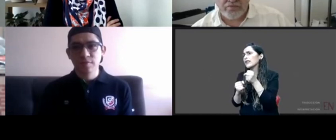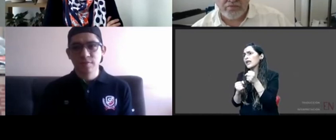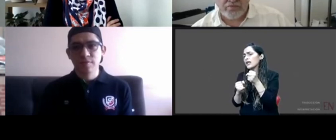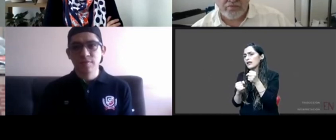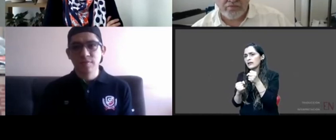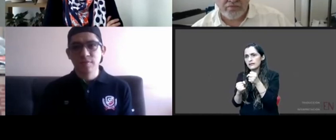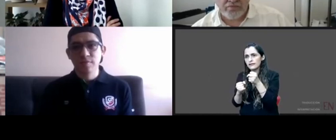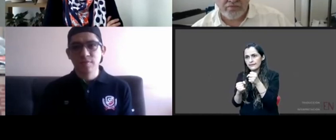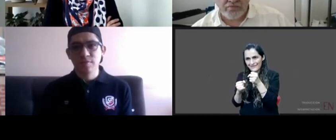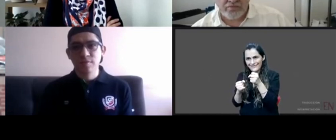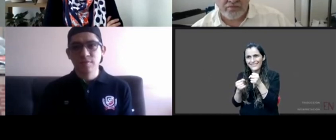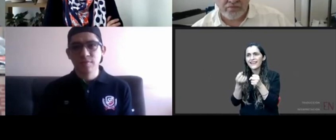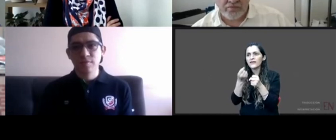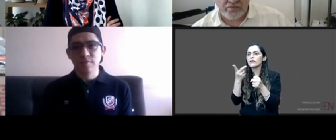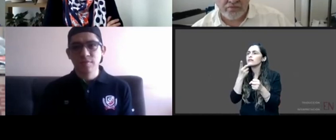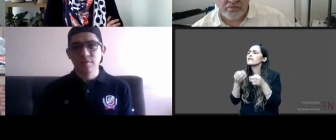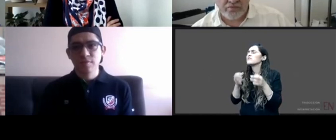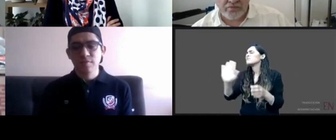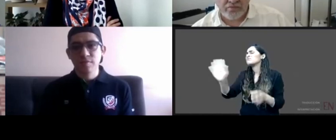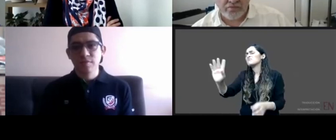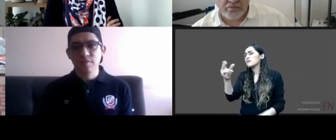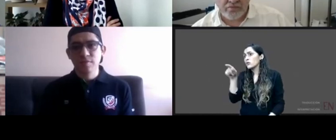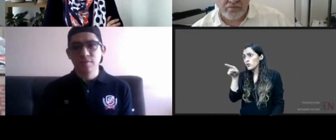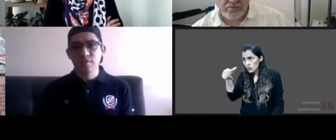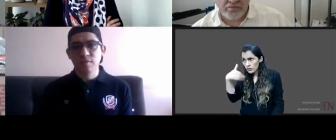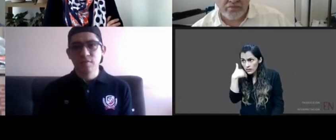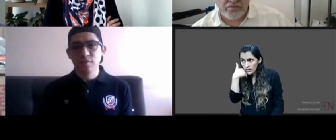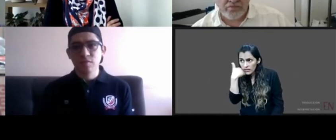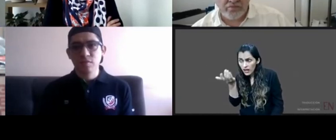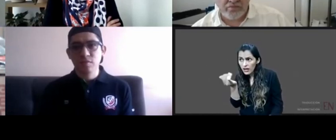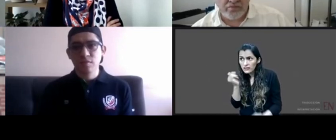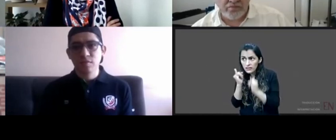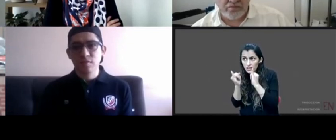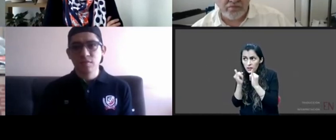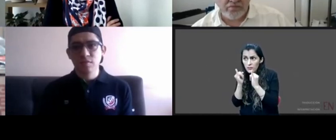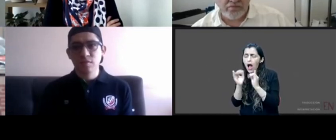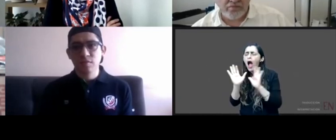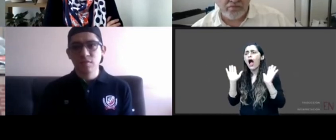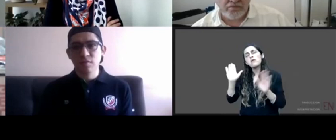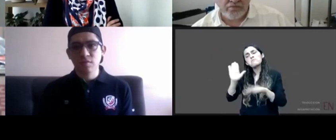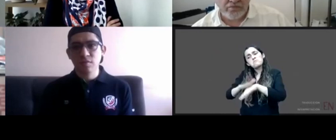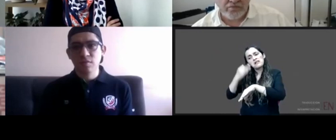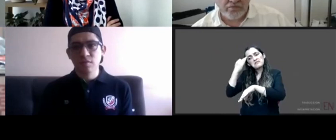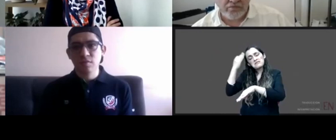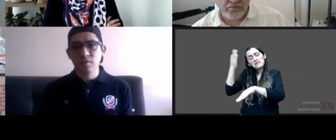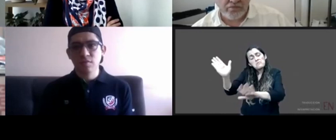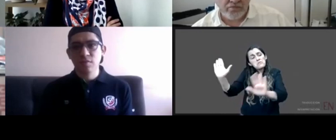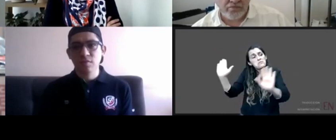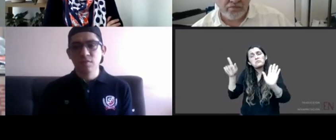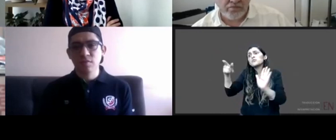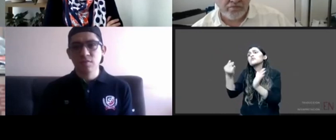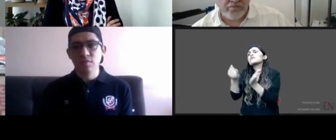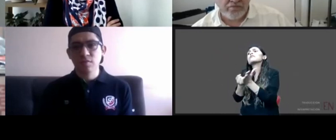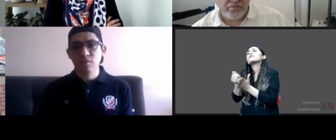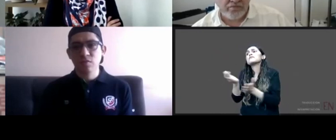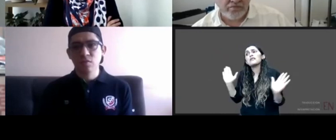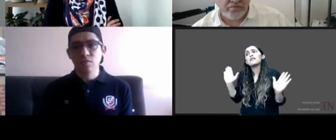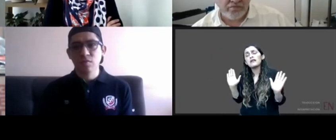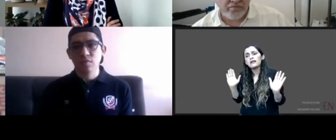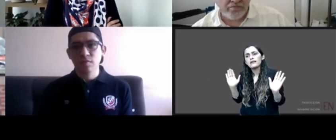si usted pide un perito intérprete, nos vamos a tardar más, así que decida. Pues